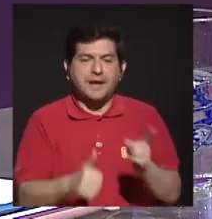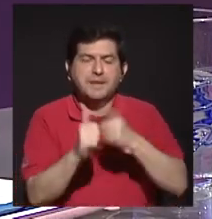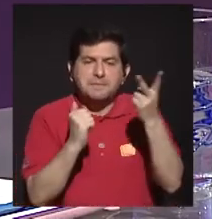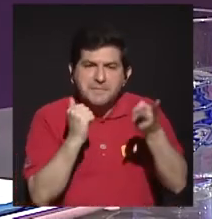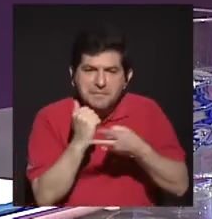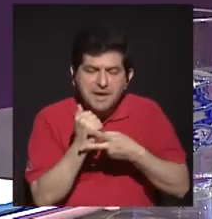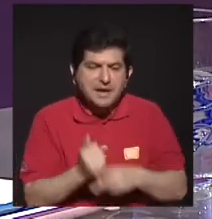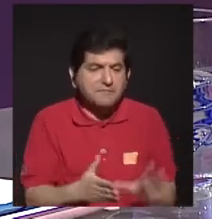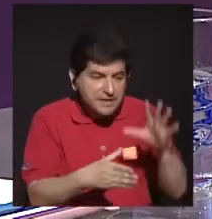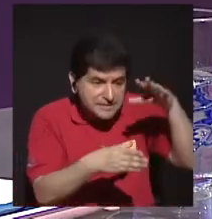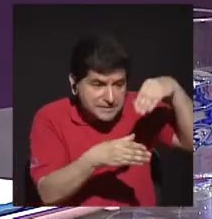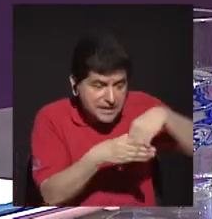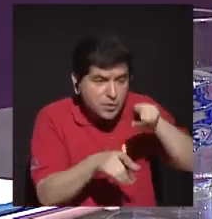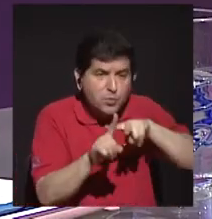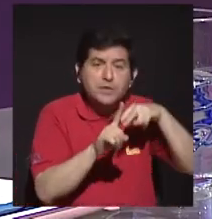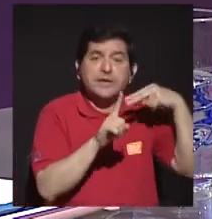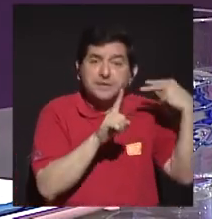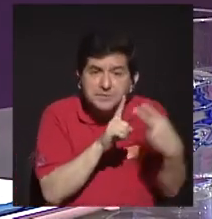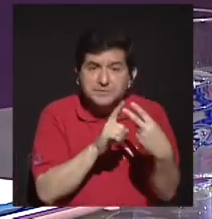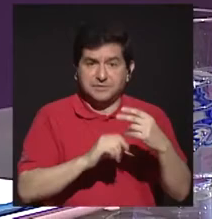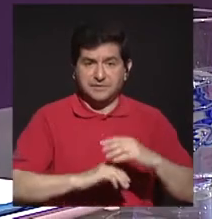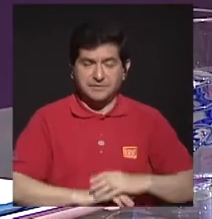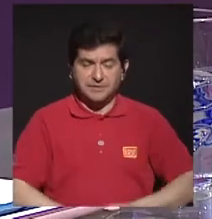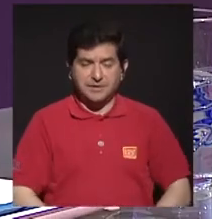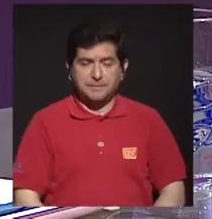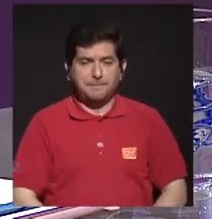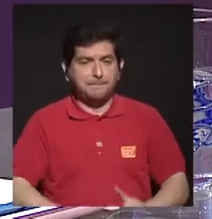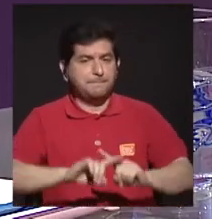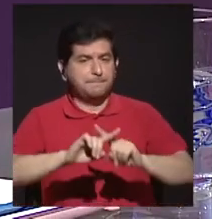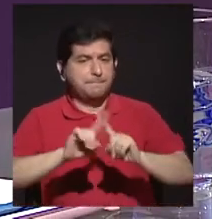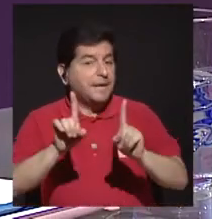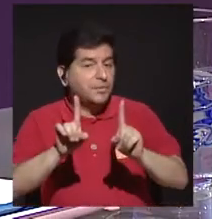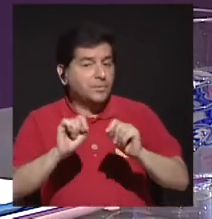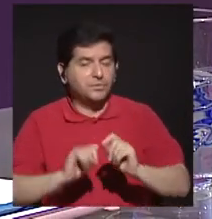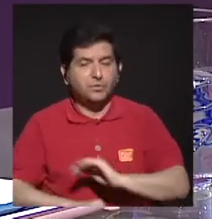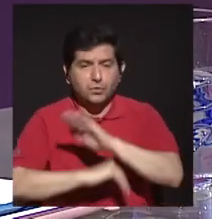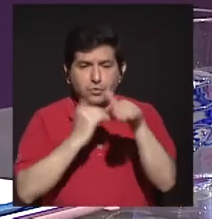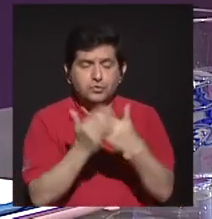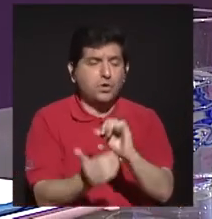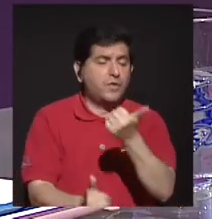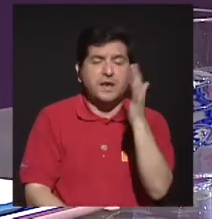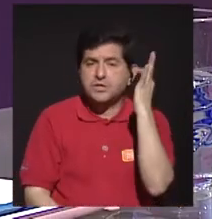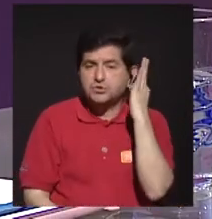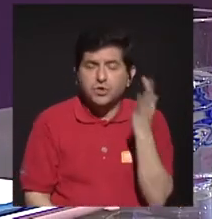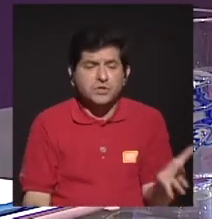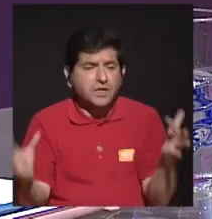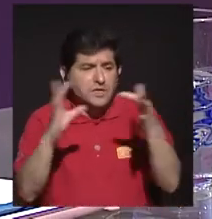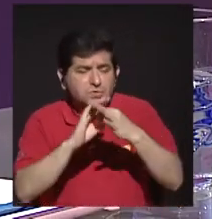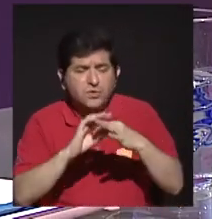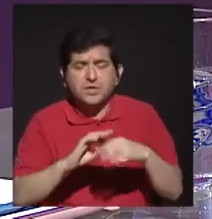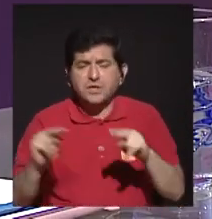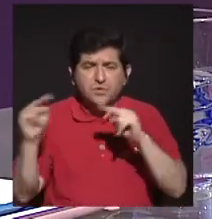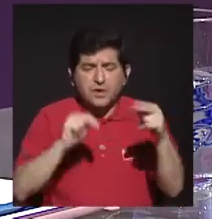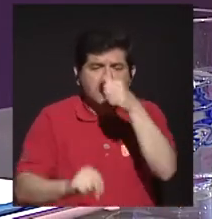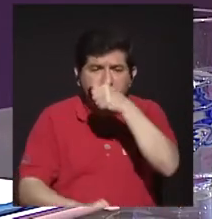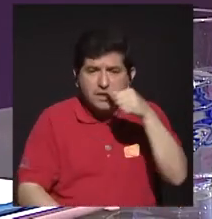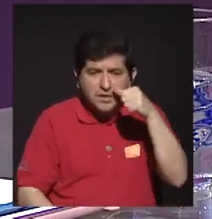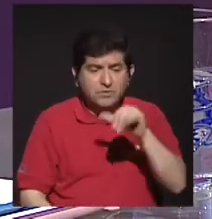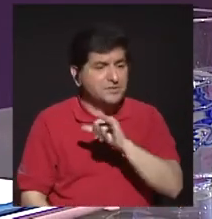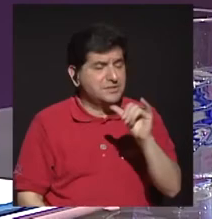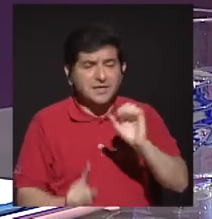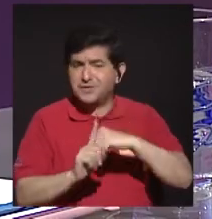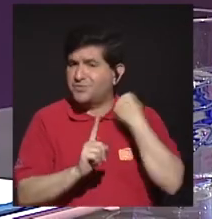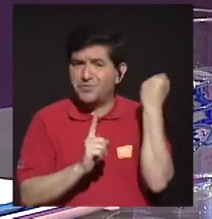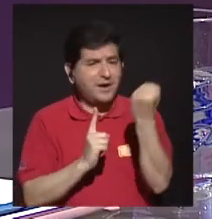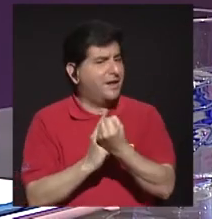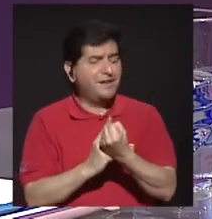que se toman en cuenta como esta perspectiva, ¿verdad? Claro. Pero todas las otras mujeres que están vinculadas con el delito del tráfico están exactamente